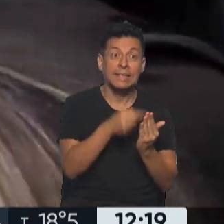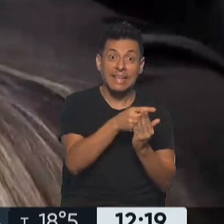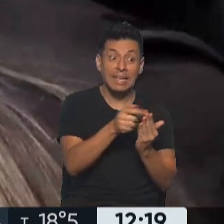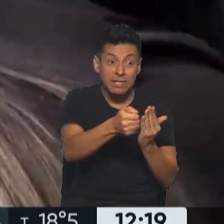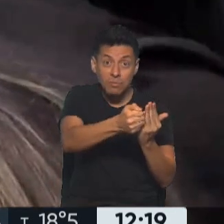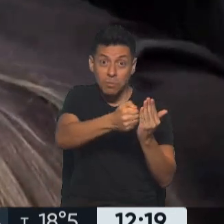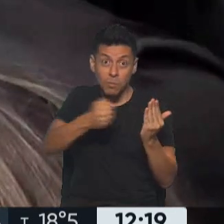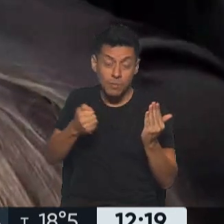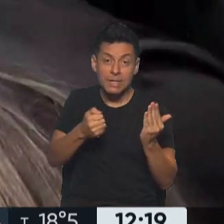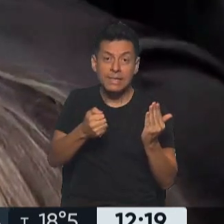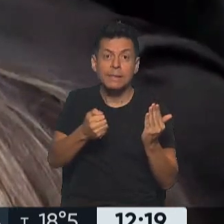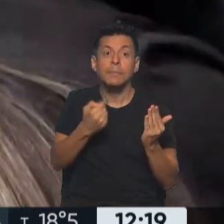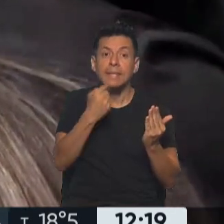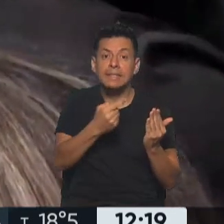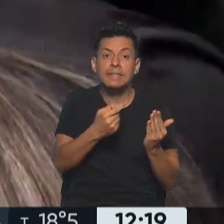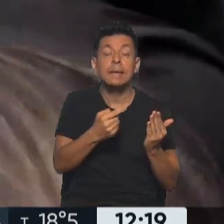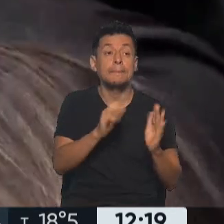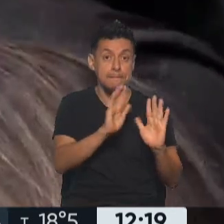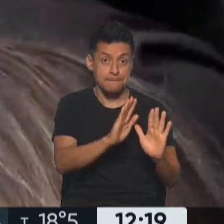la puerta y me dice: che, Pani, escúchame,